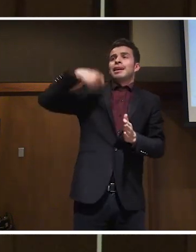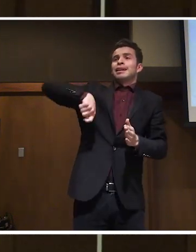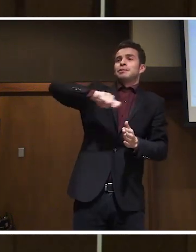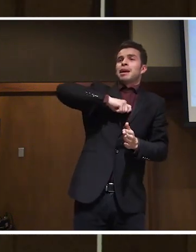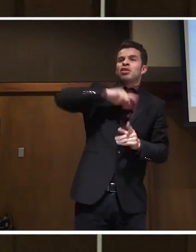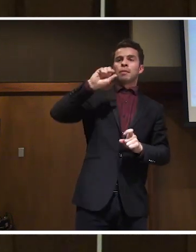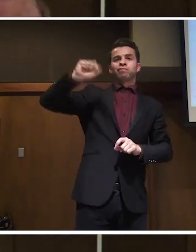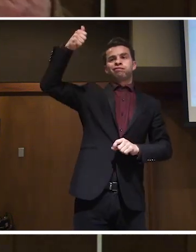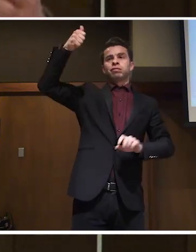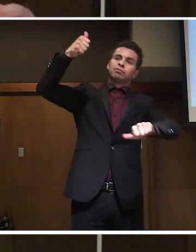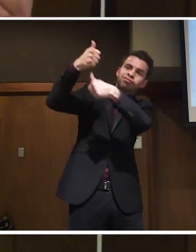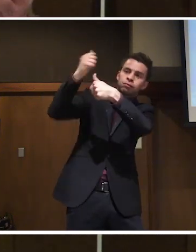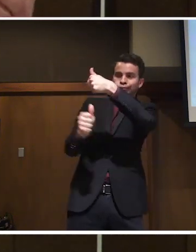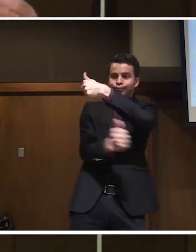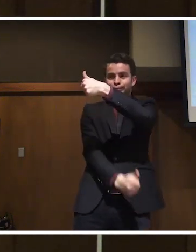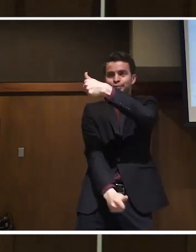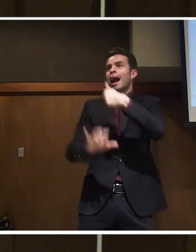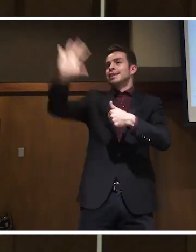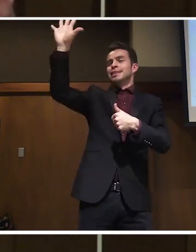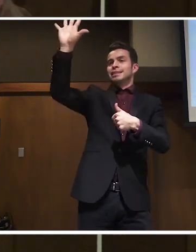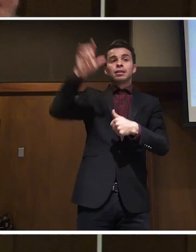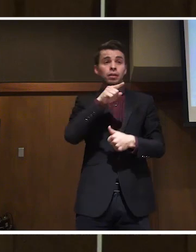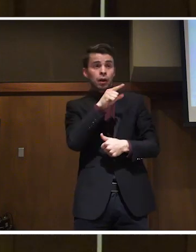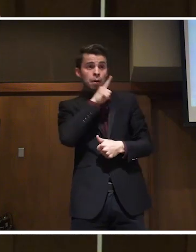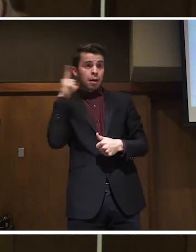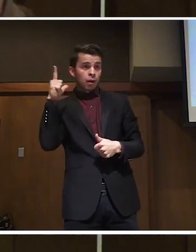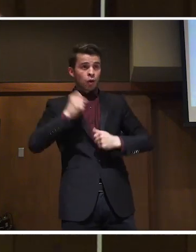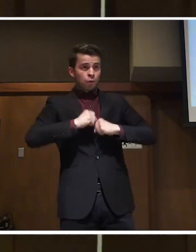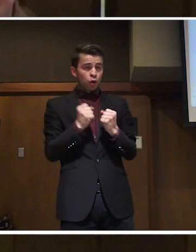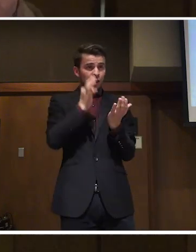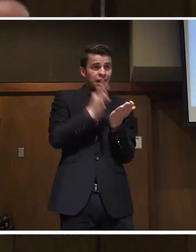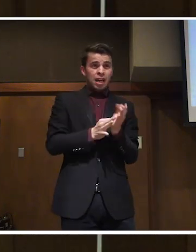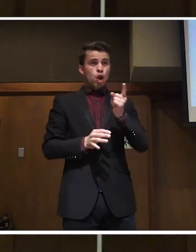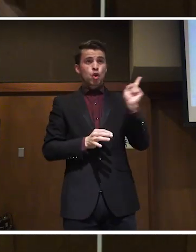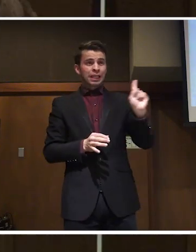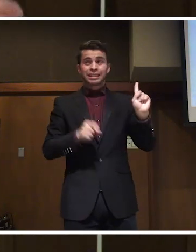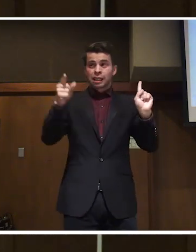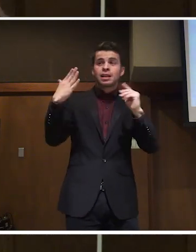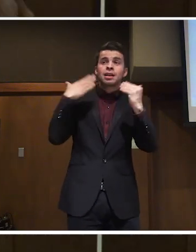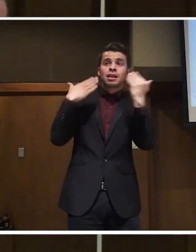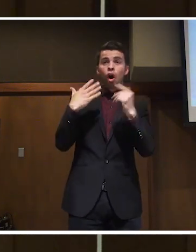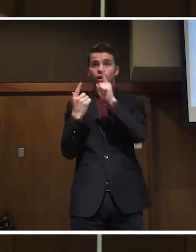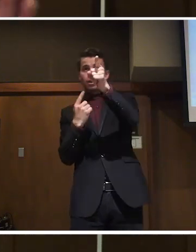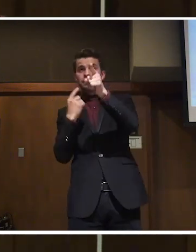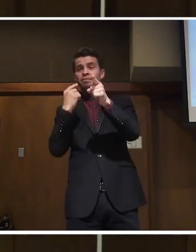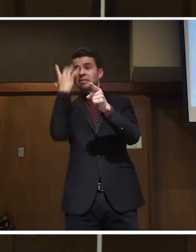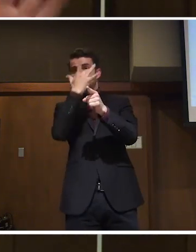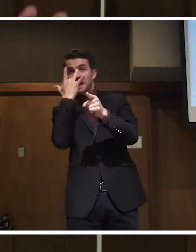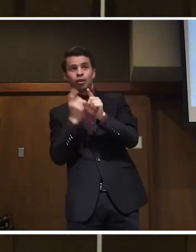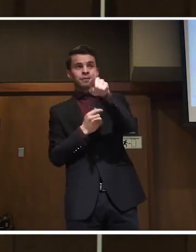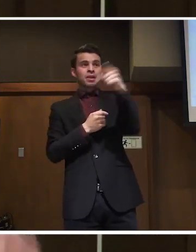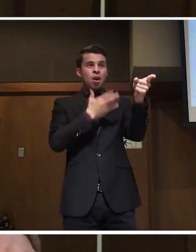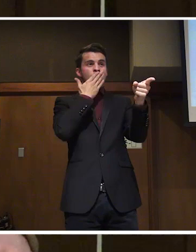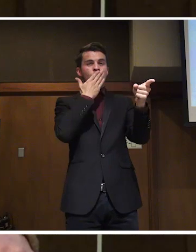sociedad jerárquica en la cual si uno no es blanco y de la ciudad y de toda esa cosa, si es un campesino, si es negro, si es indio,